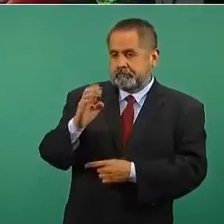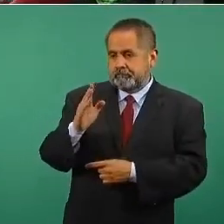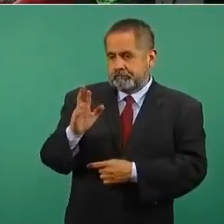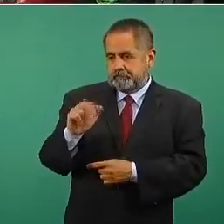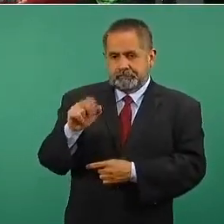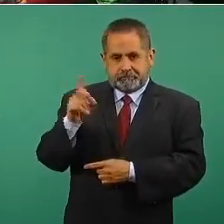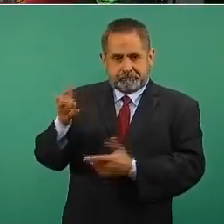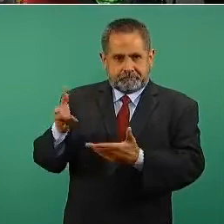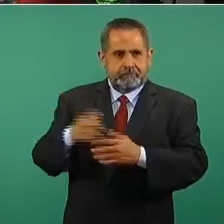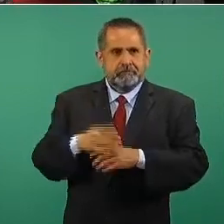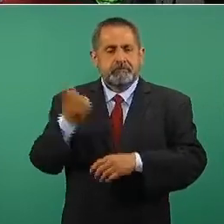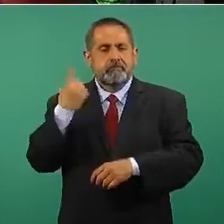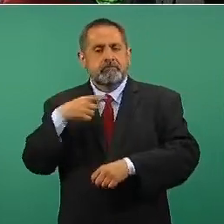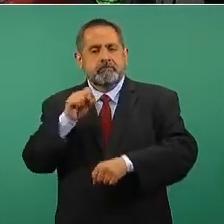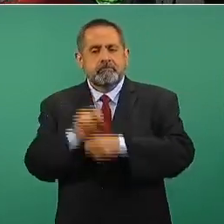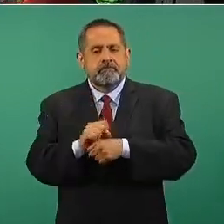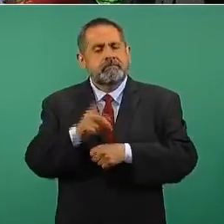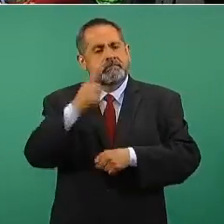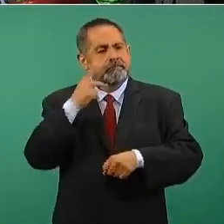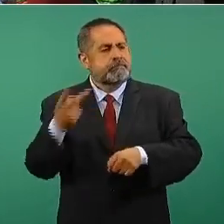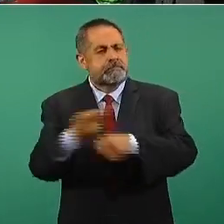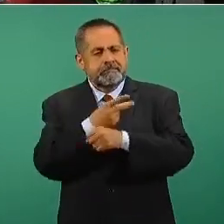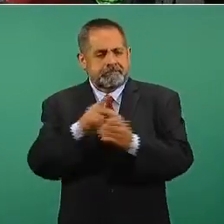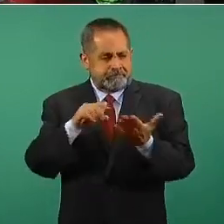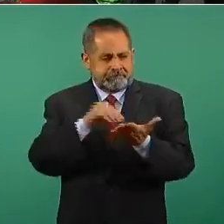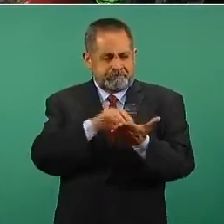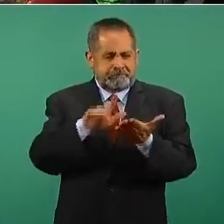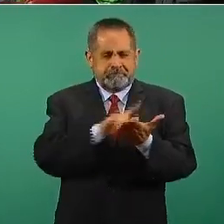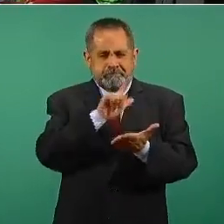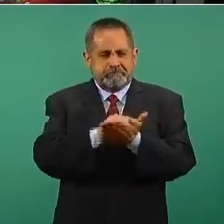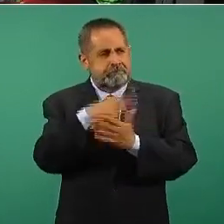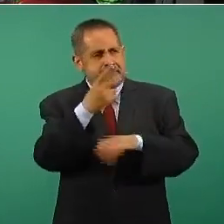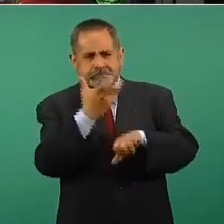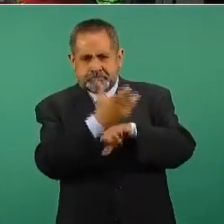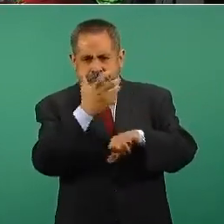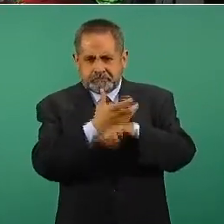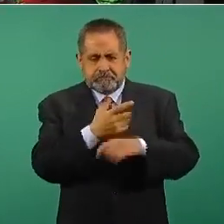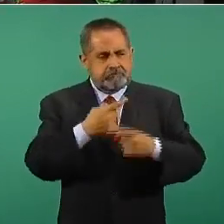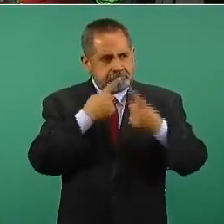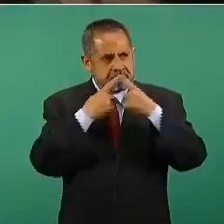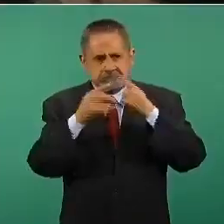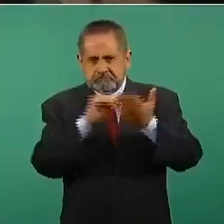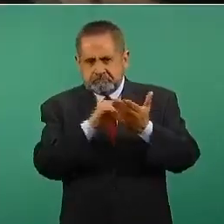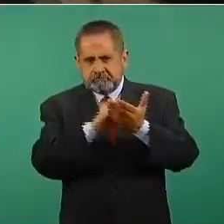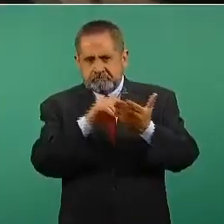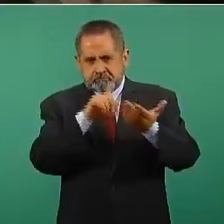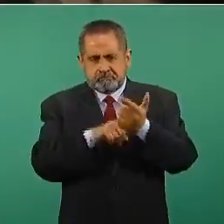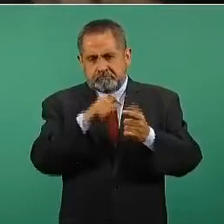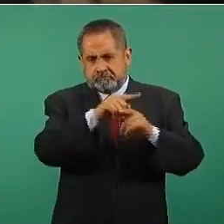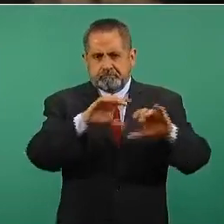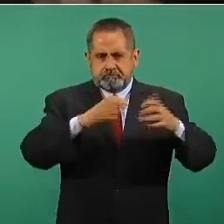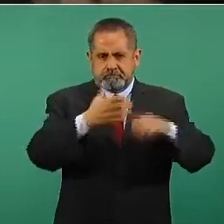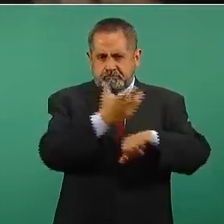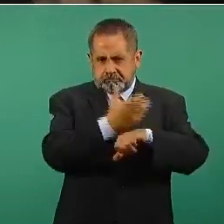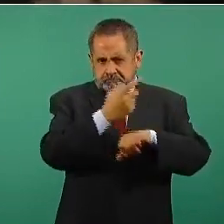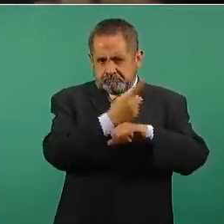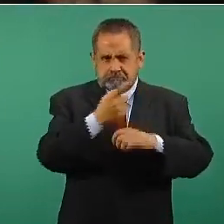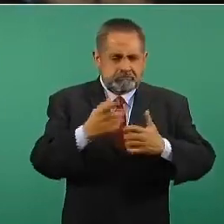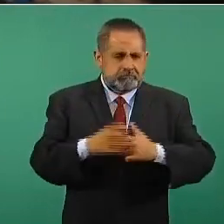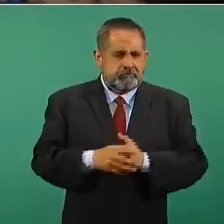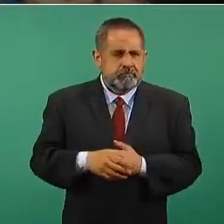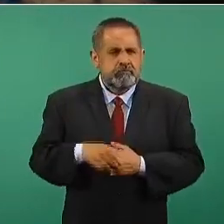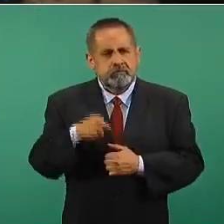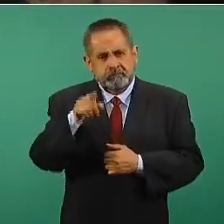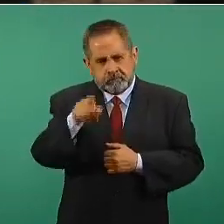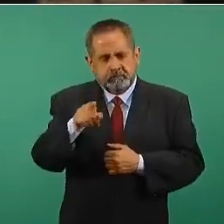semana antepasada se presentó esta reforma migratoria en Estados Unidos que se está discutiendo en el Congreso de Estados Unidos. Usted